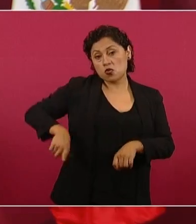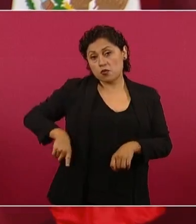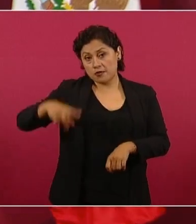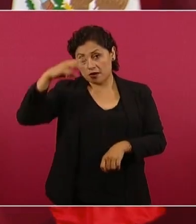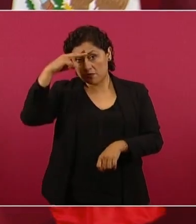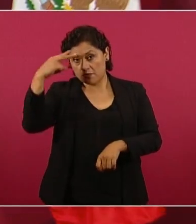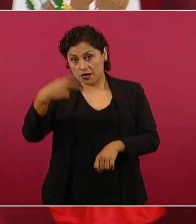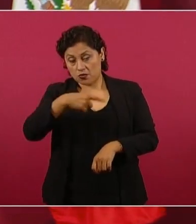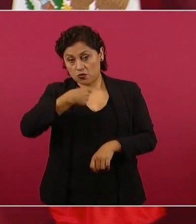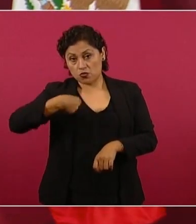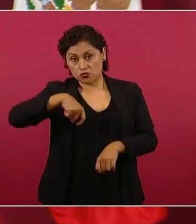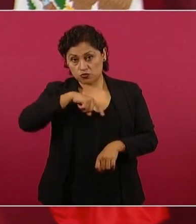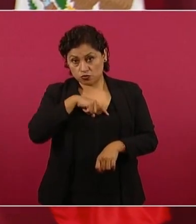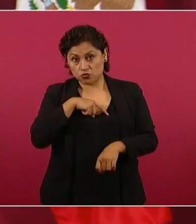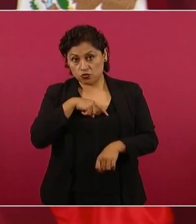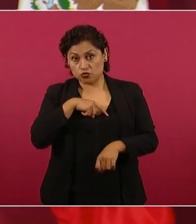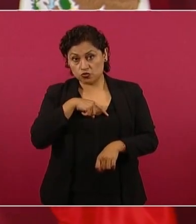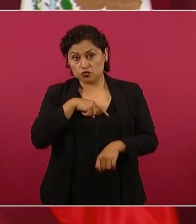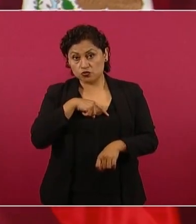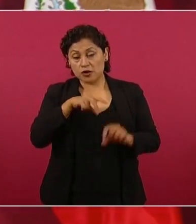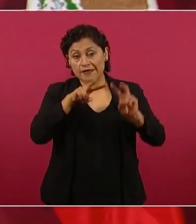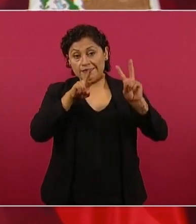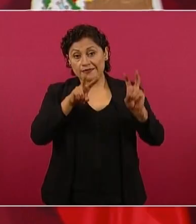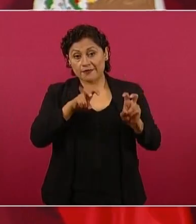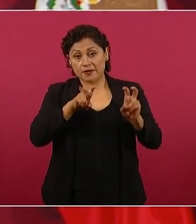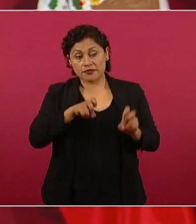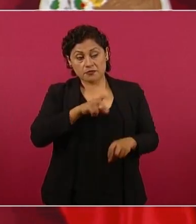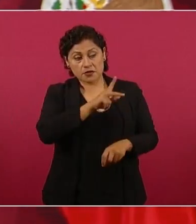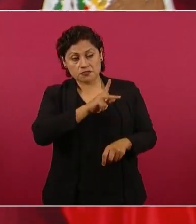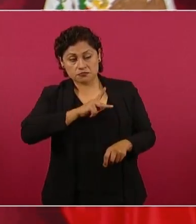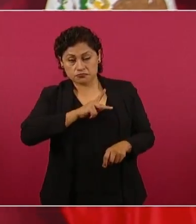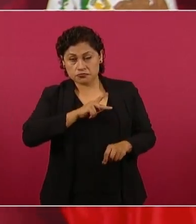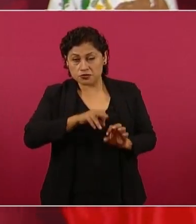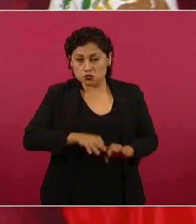México, que tiene que ver con nuestros pueblos.